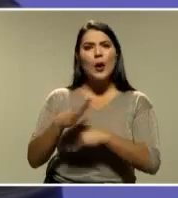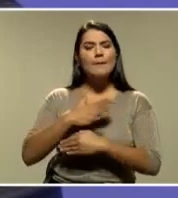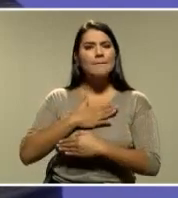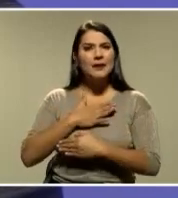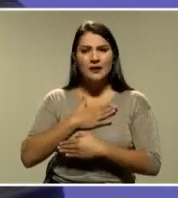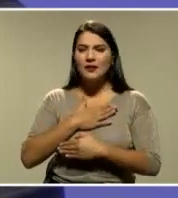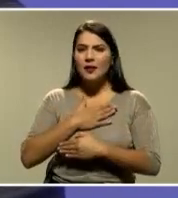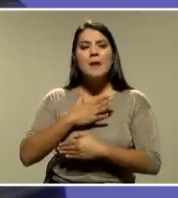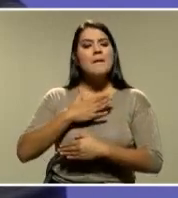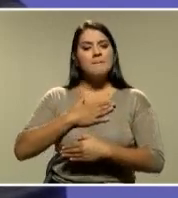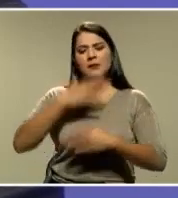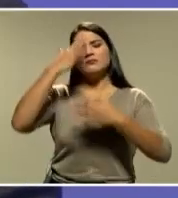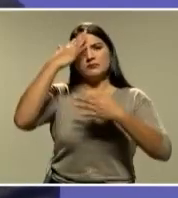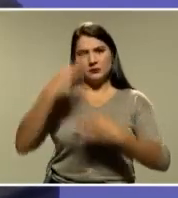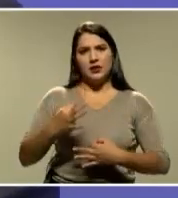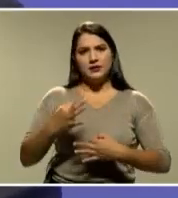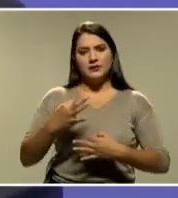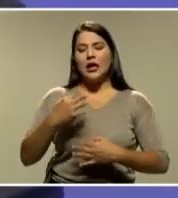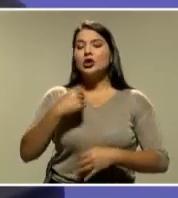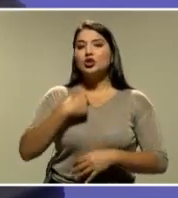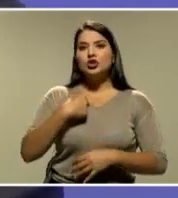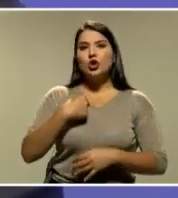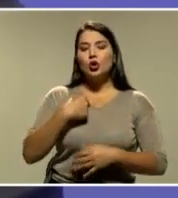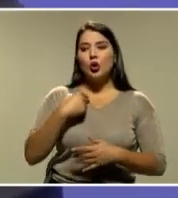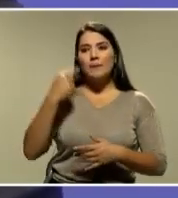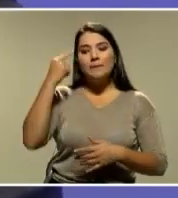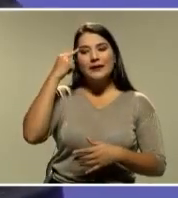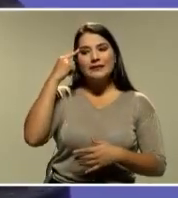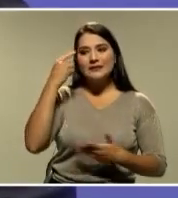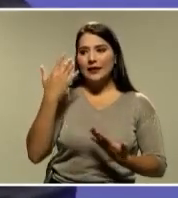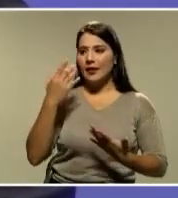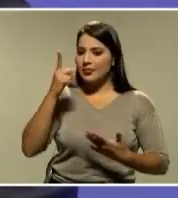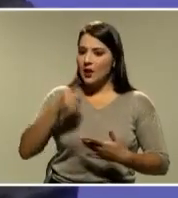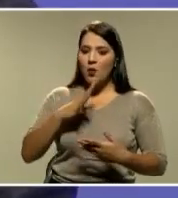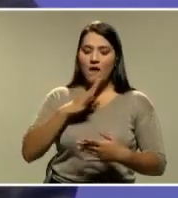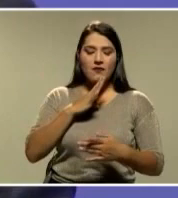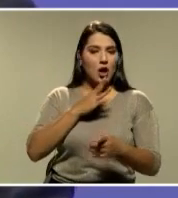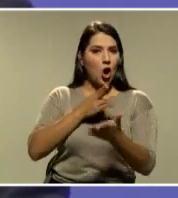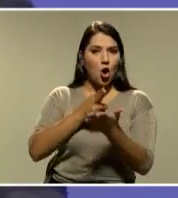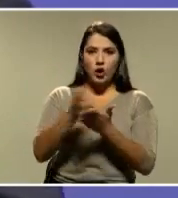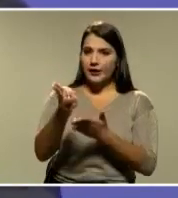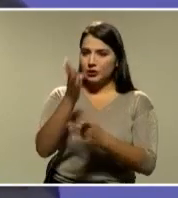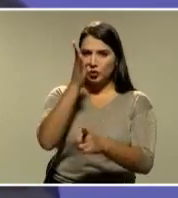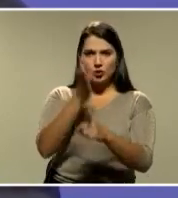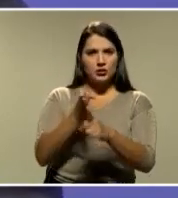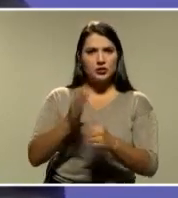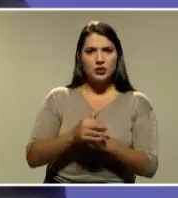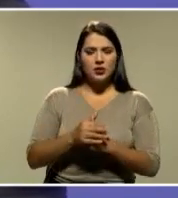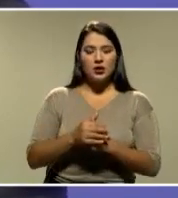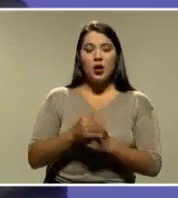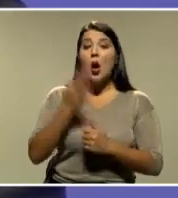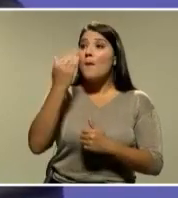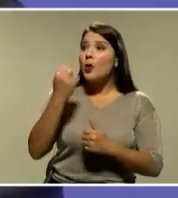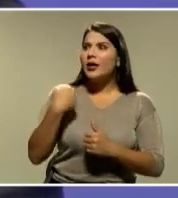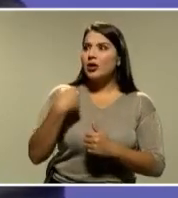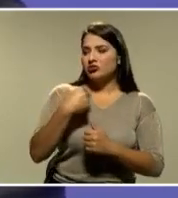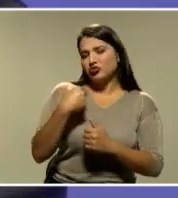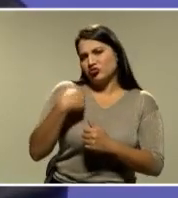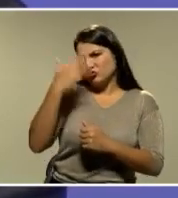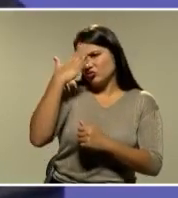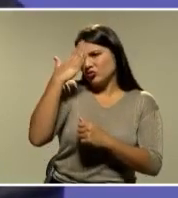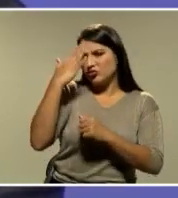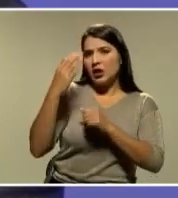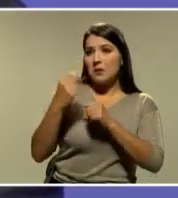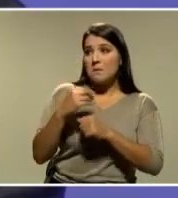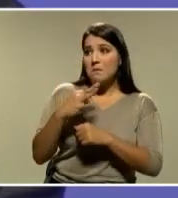una convicción de que había que ser franco, directo, porque es lo que usted dice, uno se enfrenta a la opinión pública, se